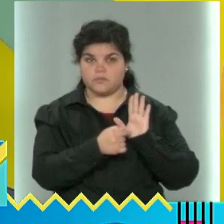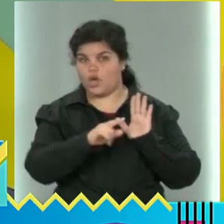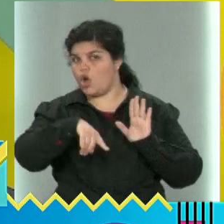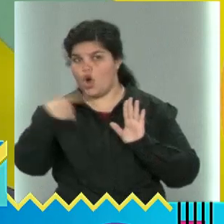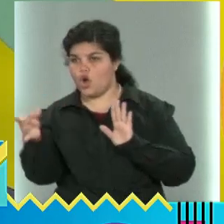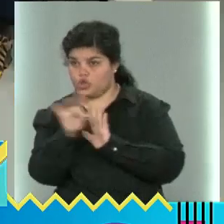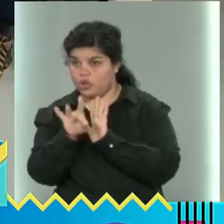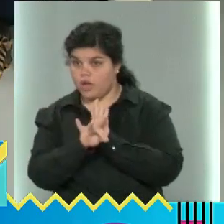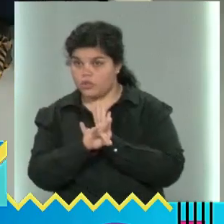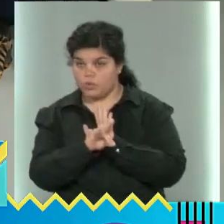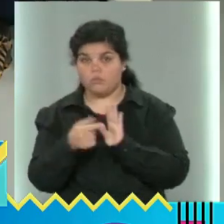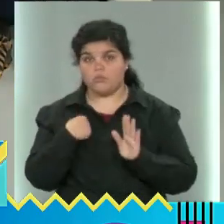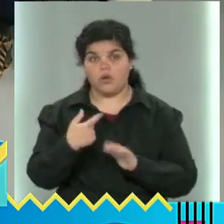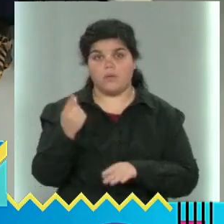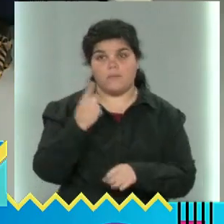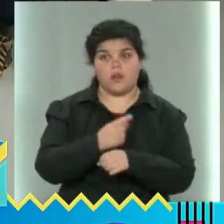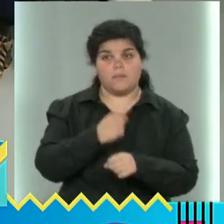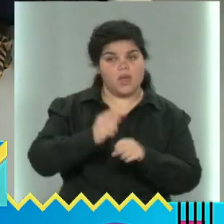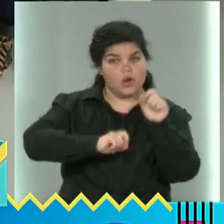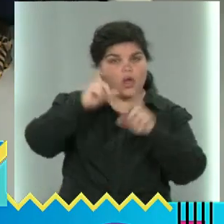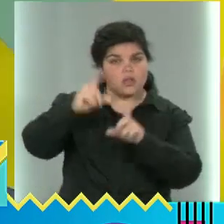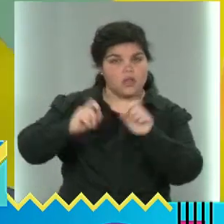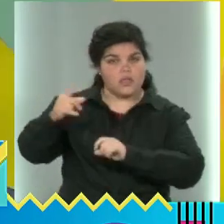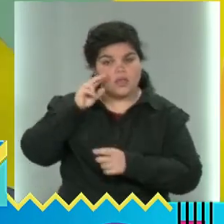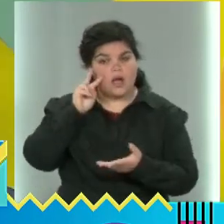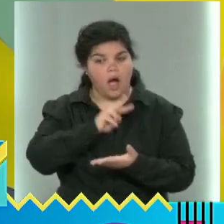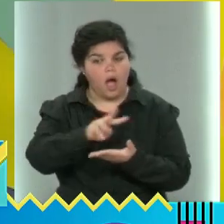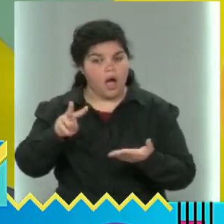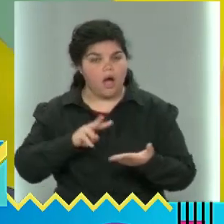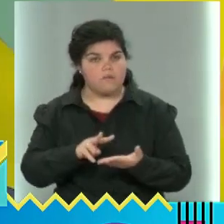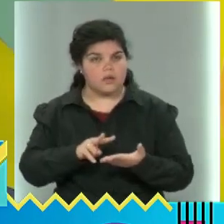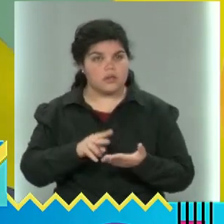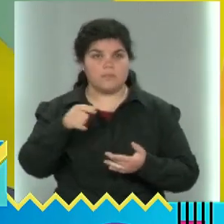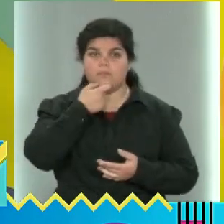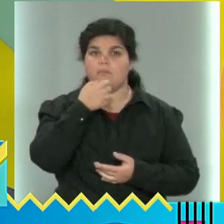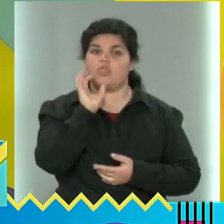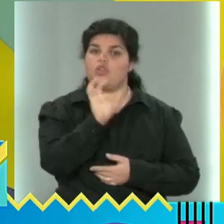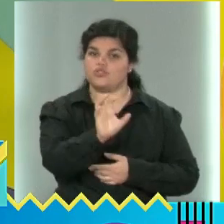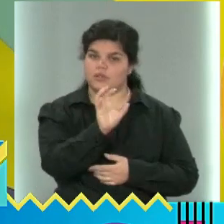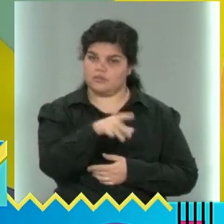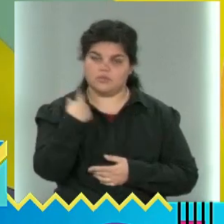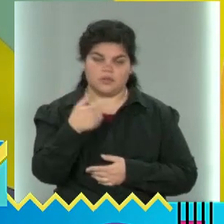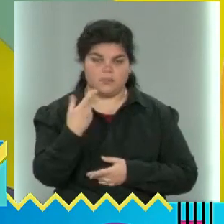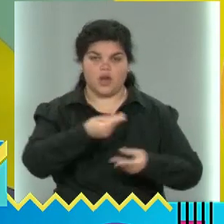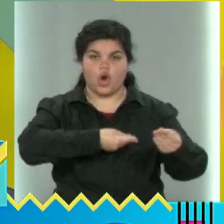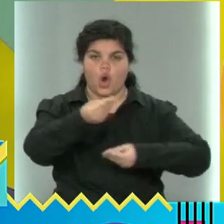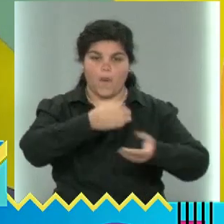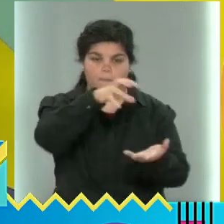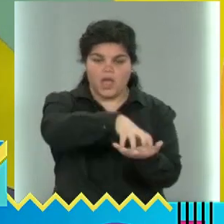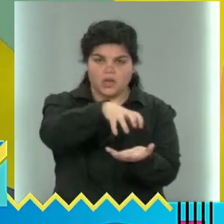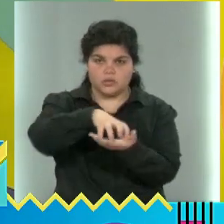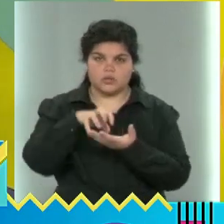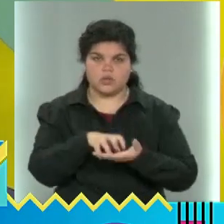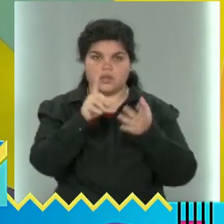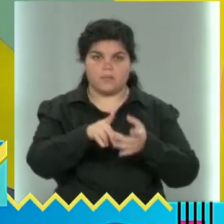quiero ver las estadísticas y de dónde se basan los números. Estamos hablando de la provincia de Mendoza, de comercios, y tomando